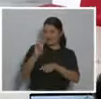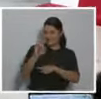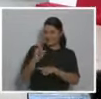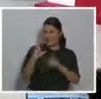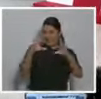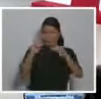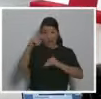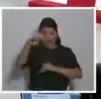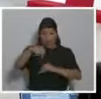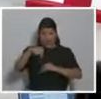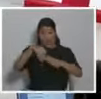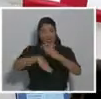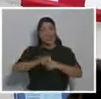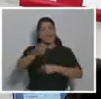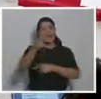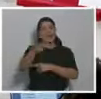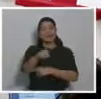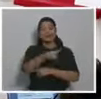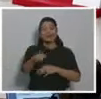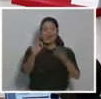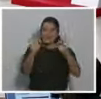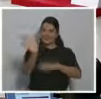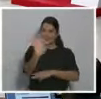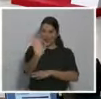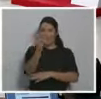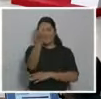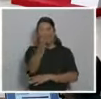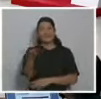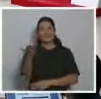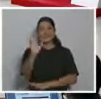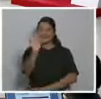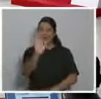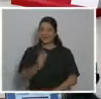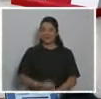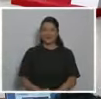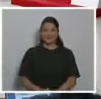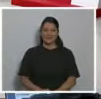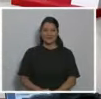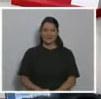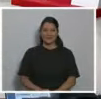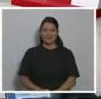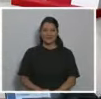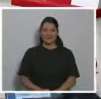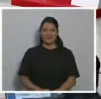7:30 acá en Canal 13. Que la pasen bien, chao. Bendiciones, chao.